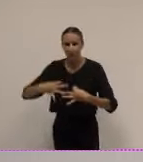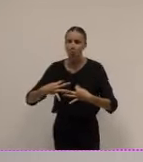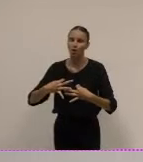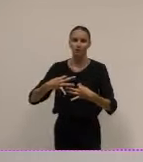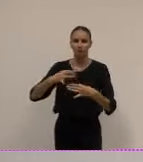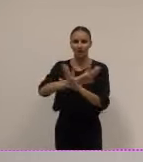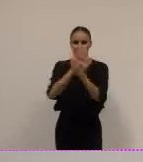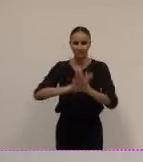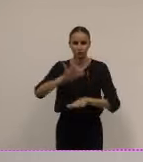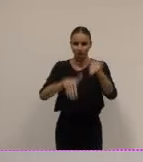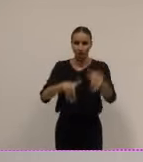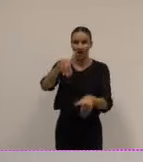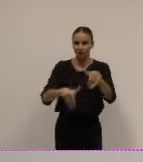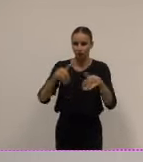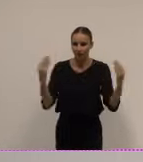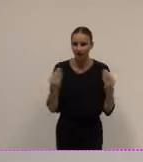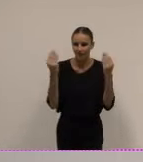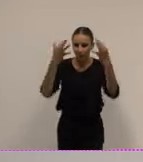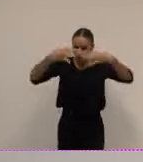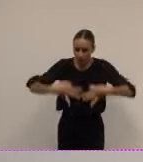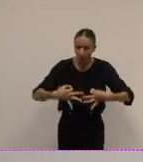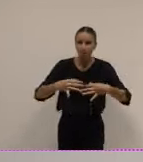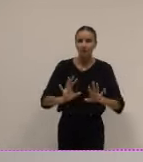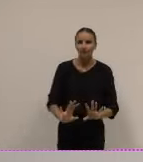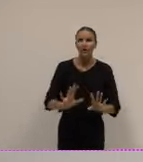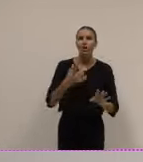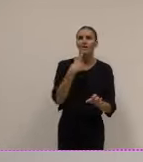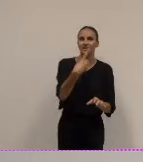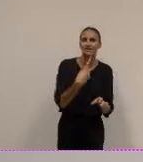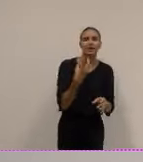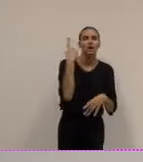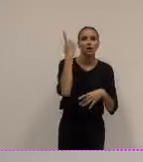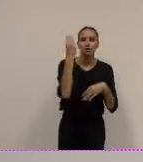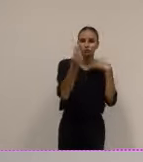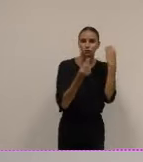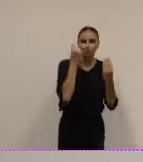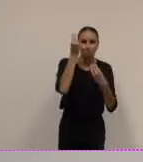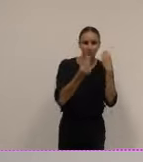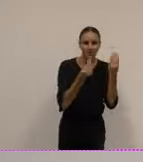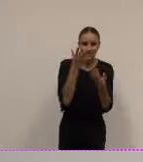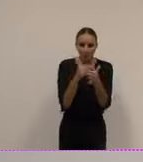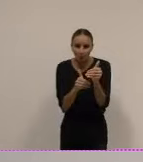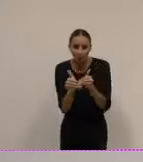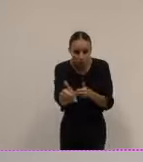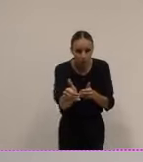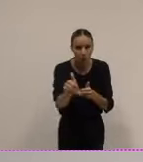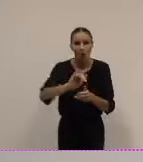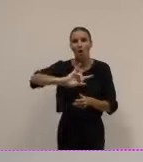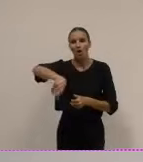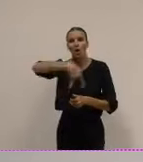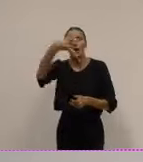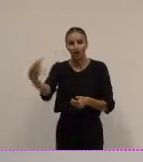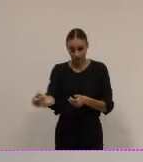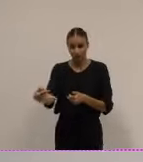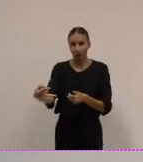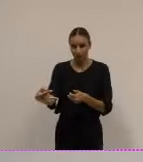electoral. Pero, parafraseando a Churchill, pensamos más en las próximas generaciones que en las próximas elecciones. ¿Y